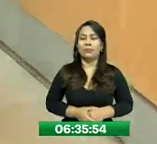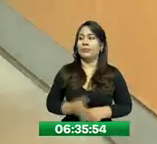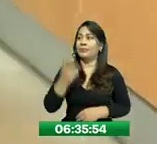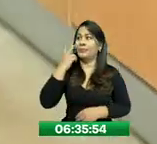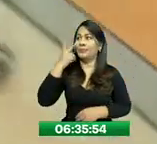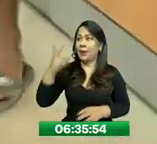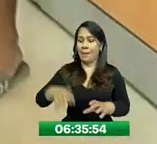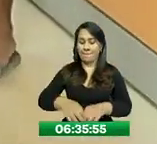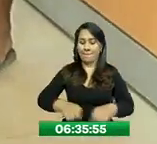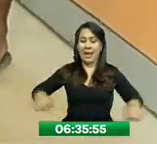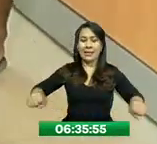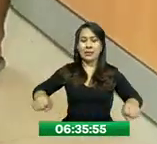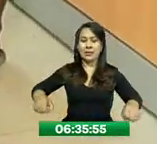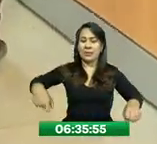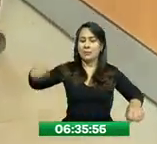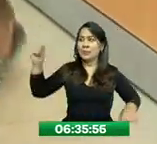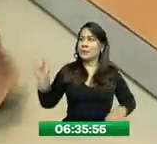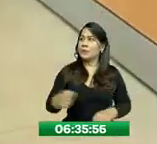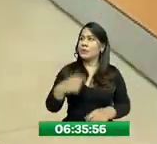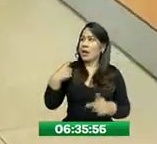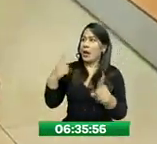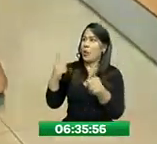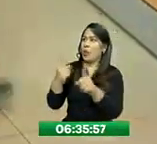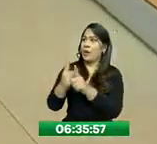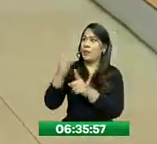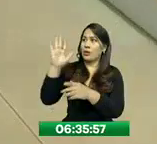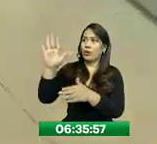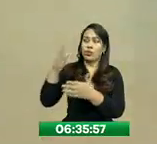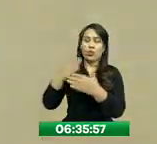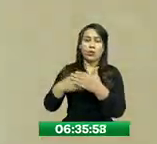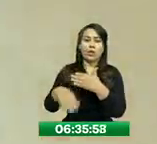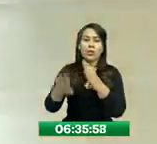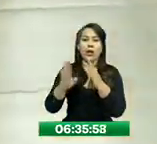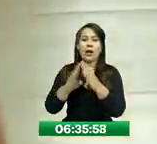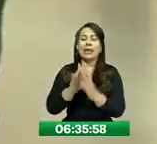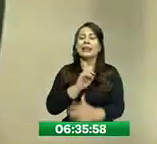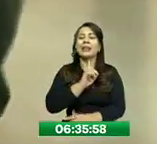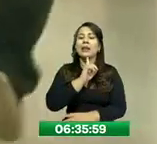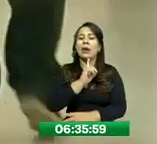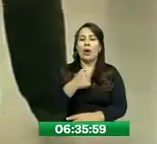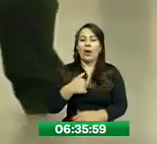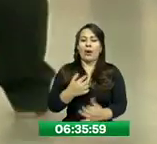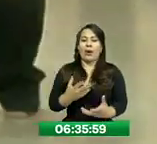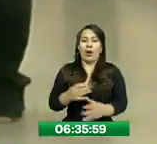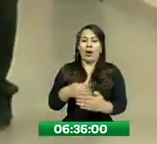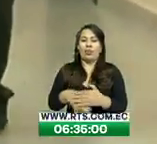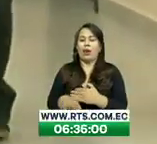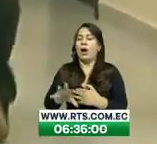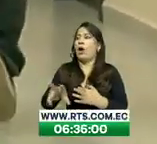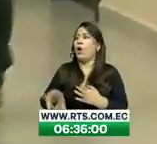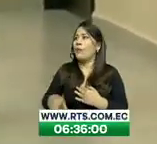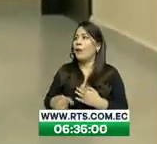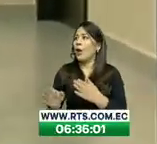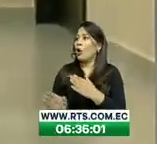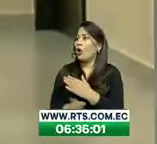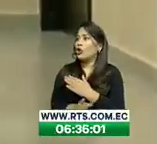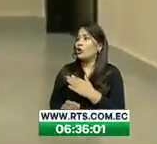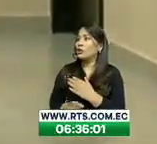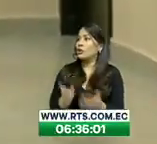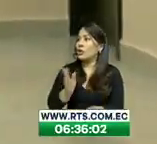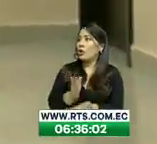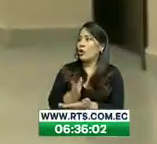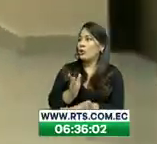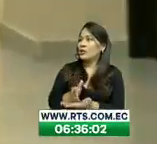Con el machete en la mano, fue encontrado al interior de la vivienda de su tío. El sujeto acusado de querer robar una cocina